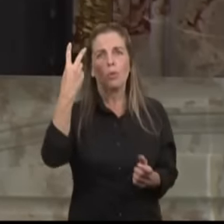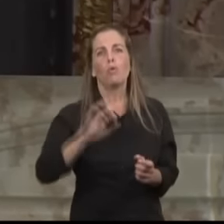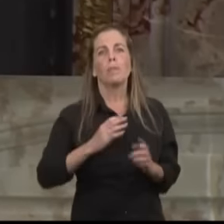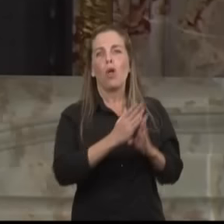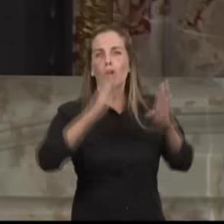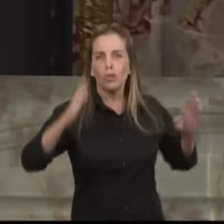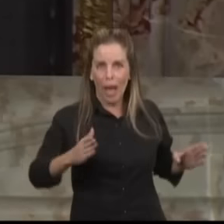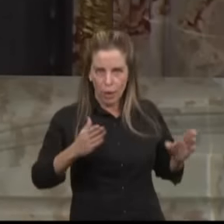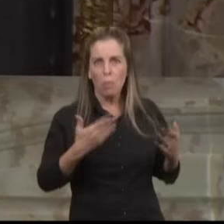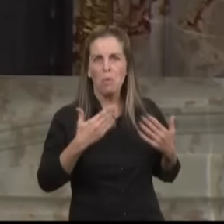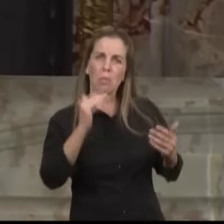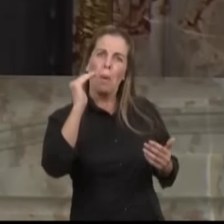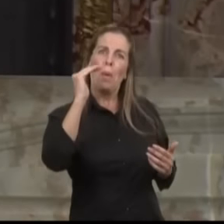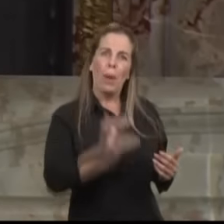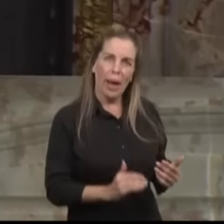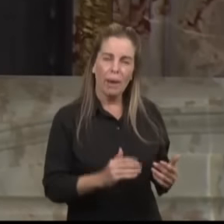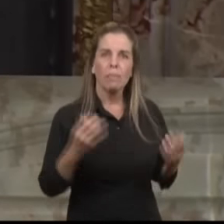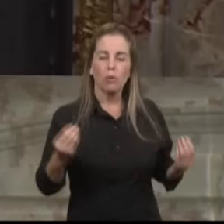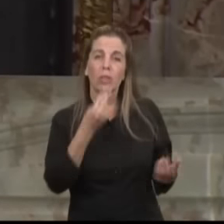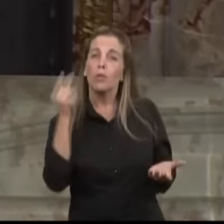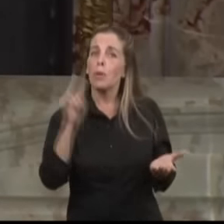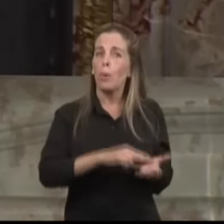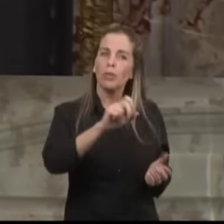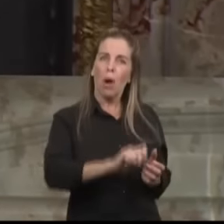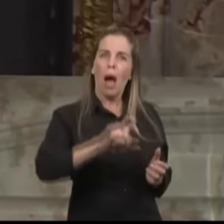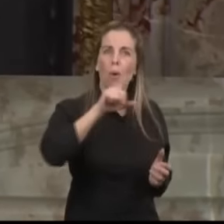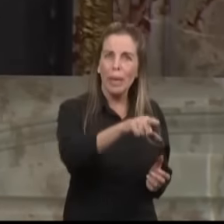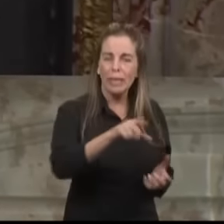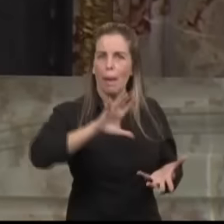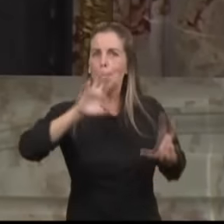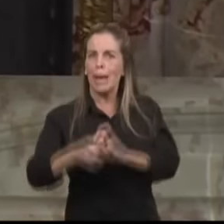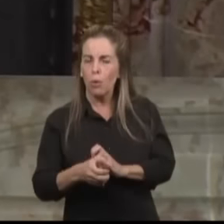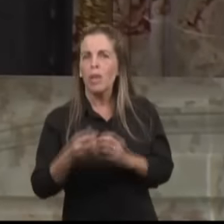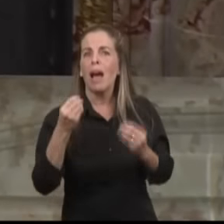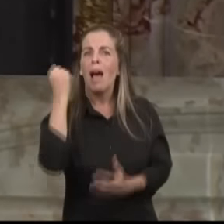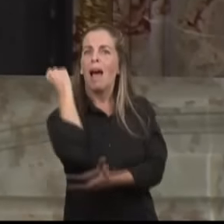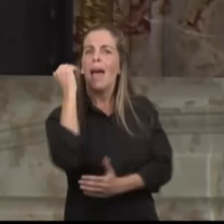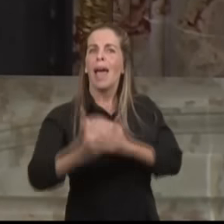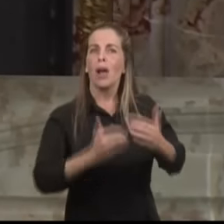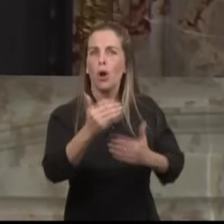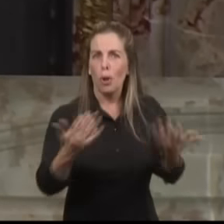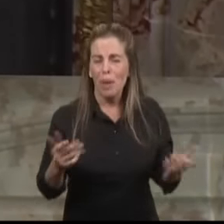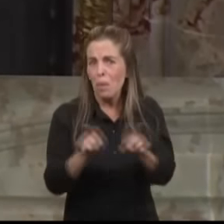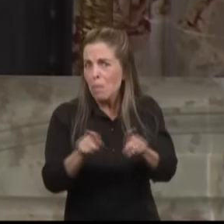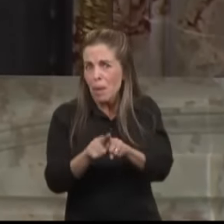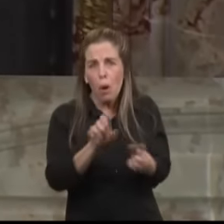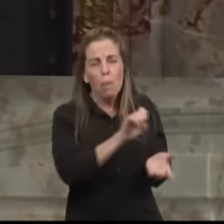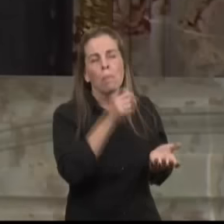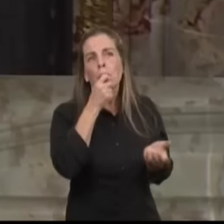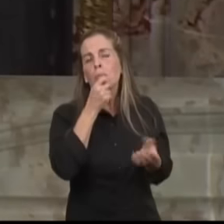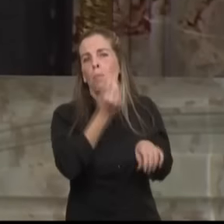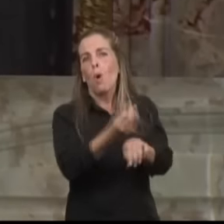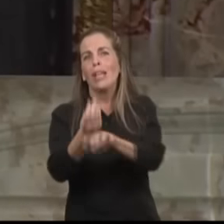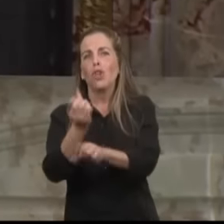El problema es que aumentar los impuestos destruye el potencial de crecimiento económico, lo cual se traduce en menos puestos de trabajo y menores